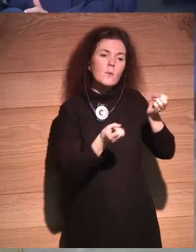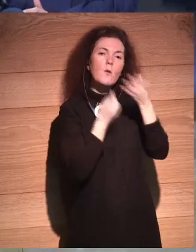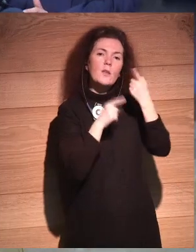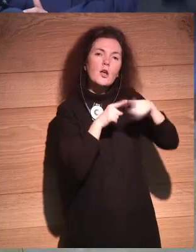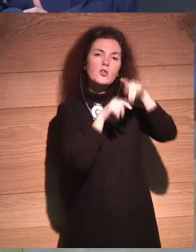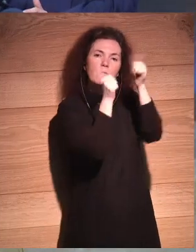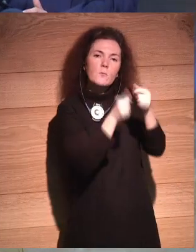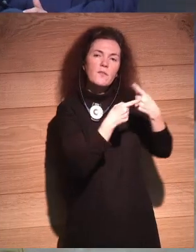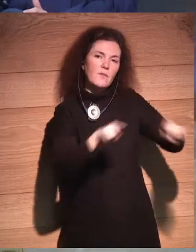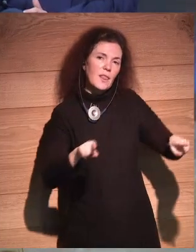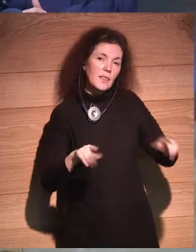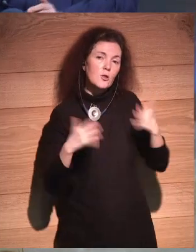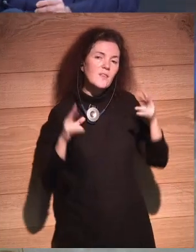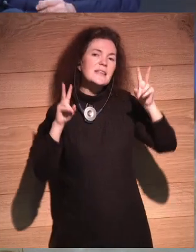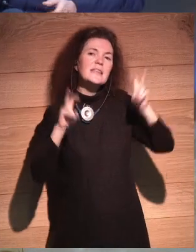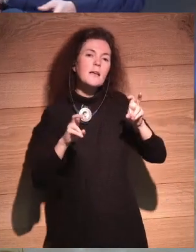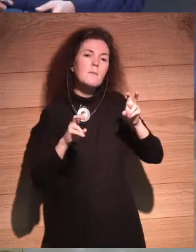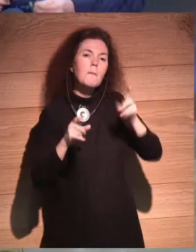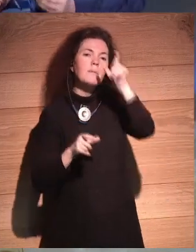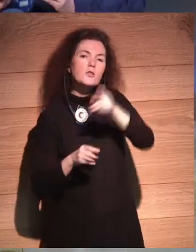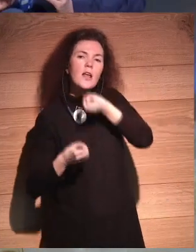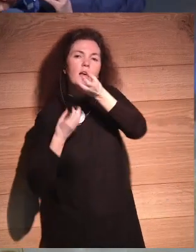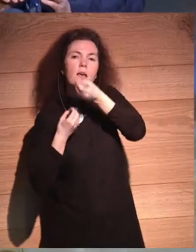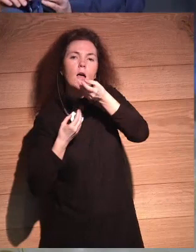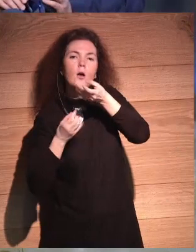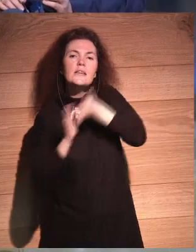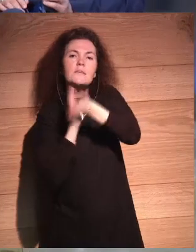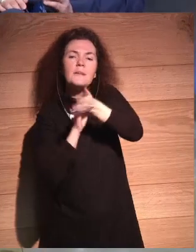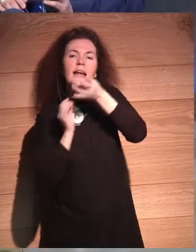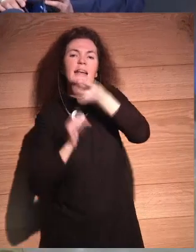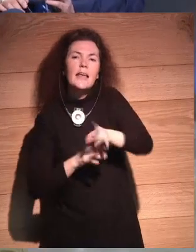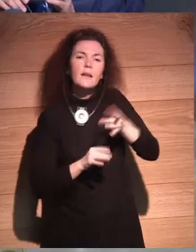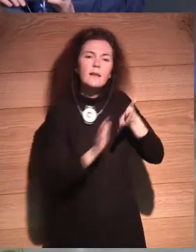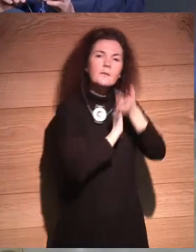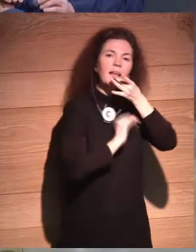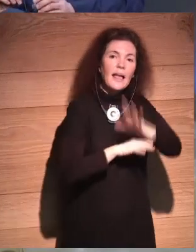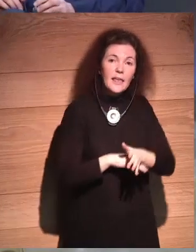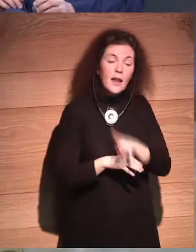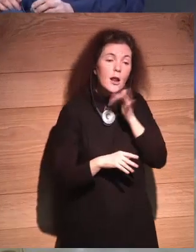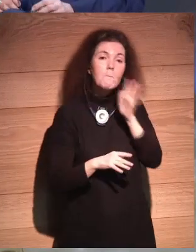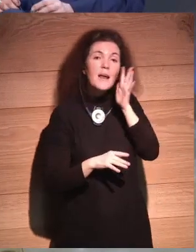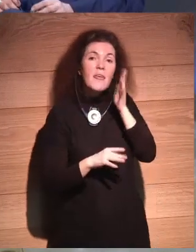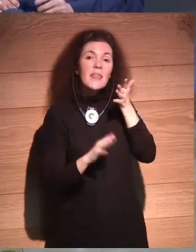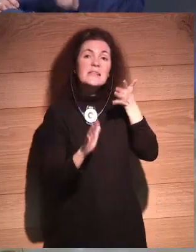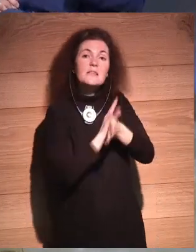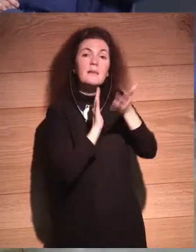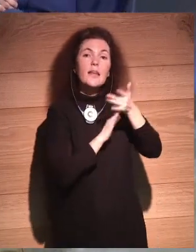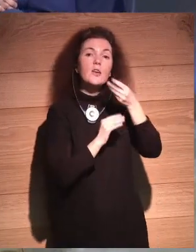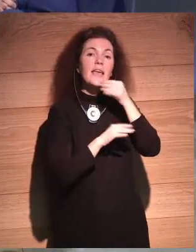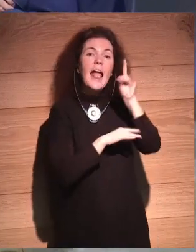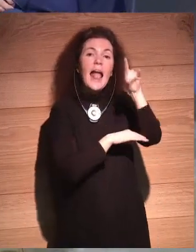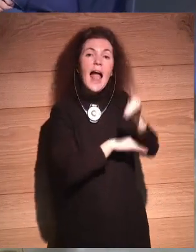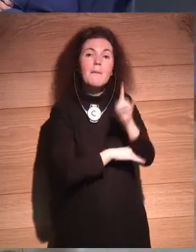cosas de otra manera. Entonces el tema es quién está contando la historia. Y ahora parece que le están contando los camellos.